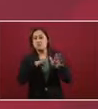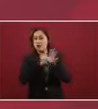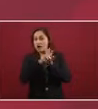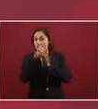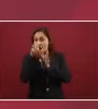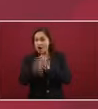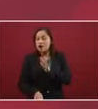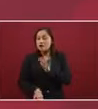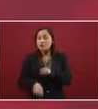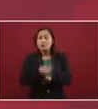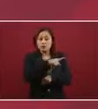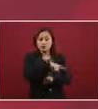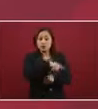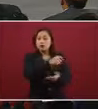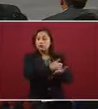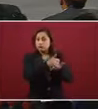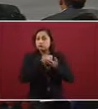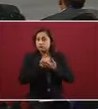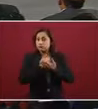me están ayudando mucho.